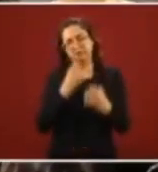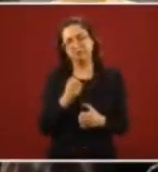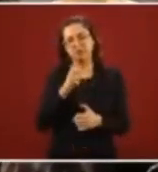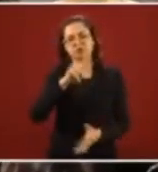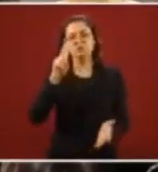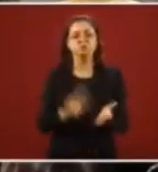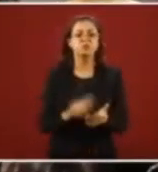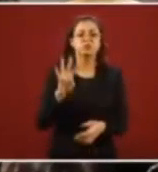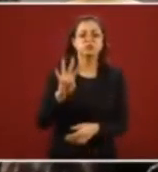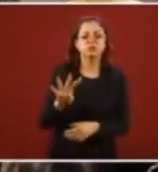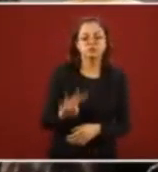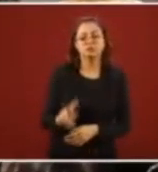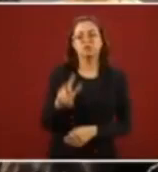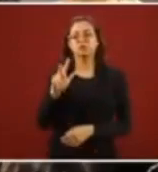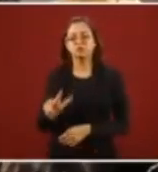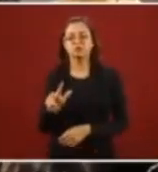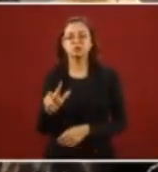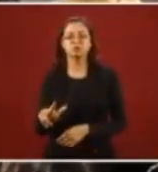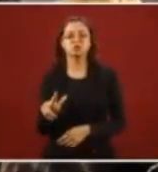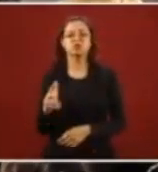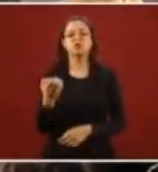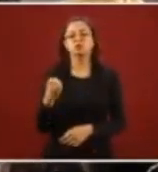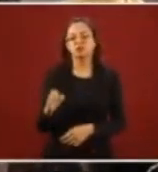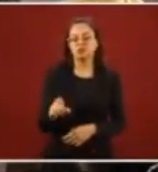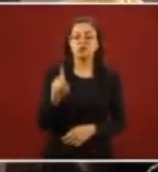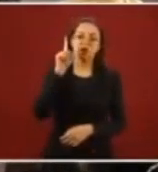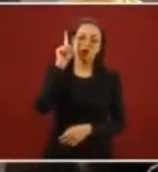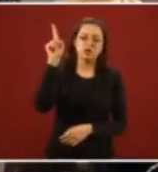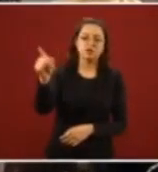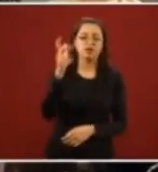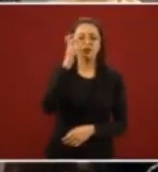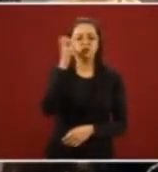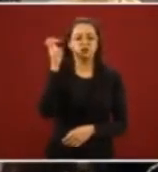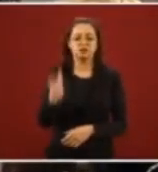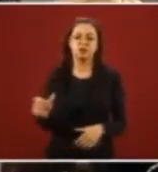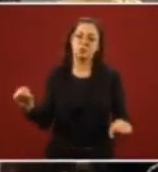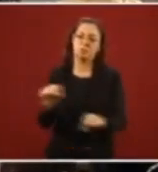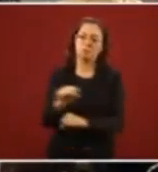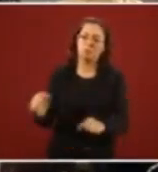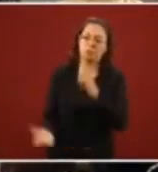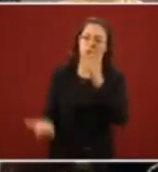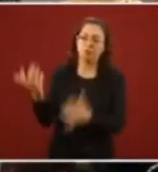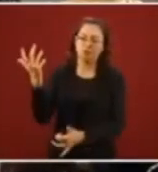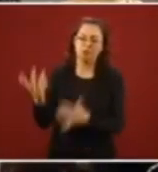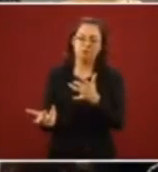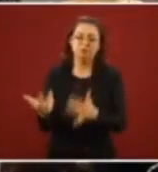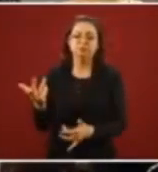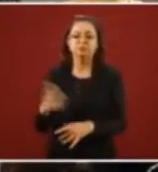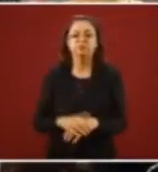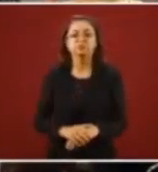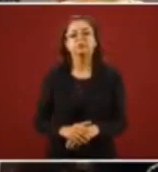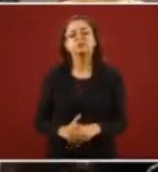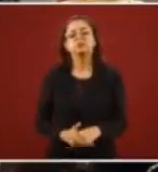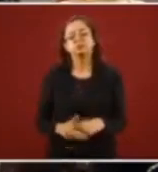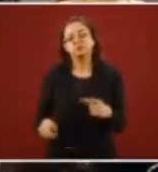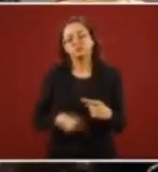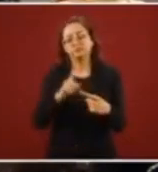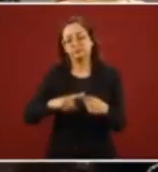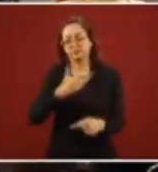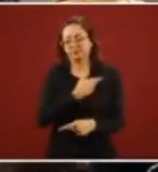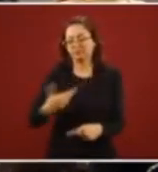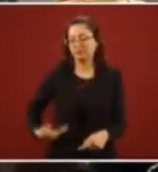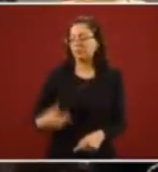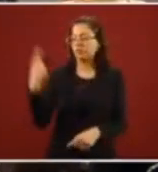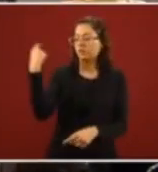ducto ubicado en Tlalhuelelpan, Hidalgo. Por encomienda presidencial, se acudió a dar personalmente las condolencias a familiares de las víctimas y